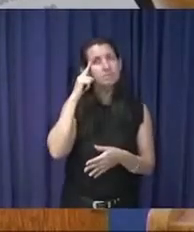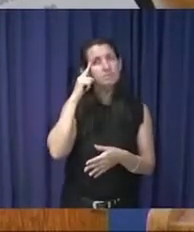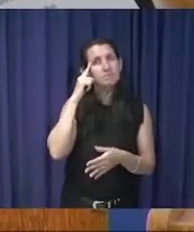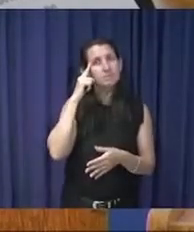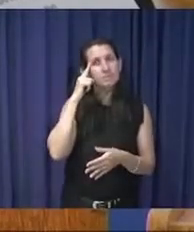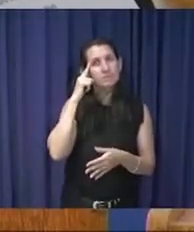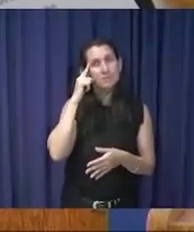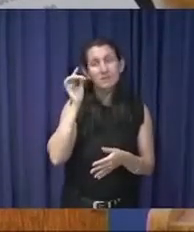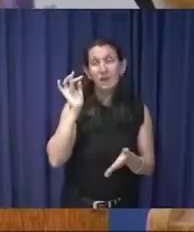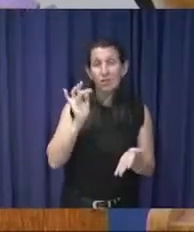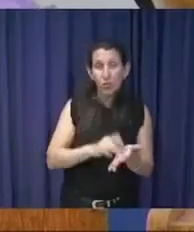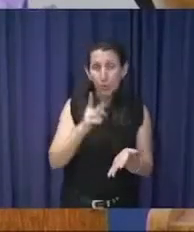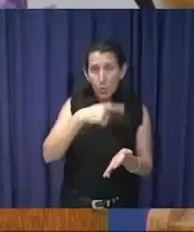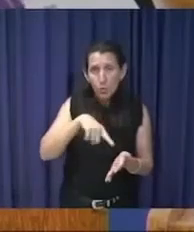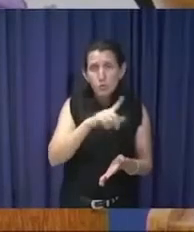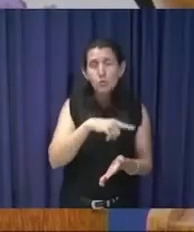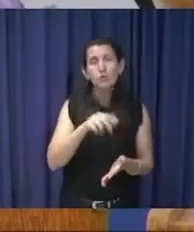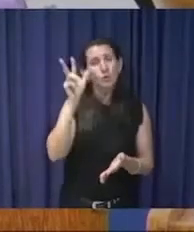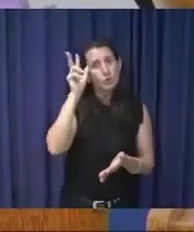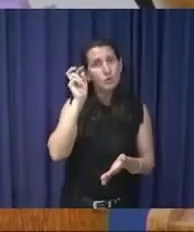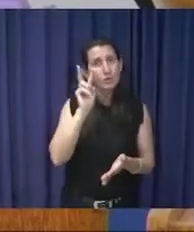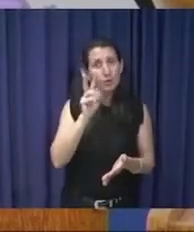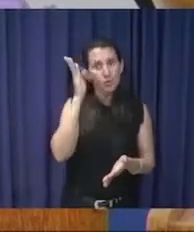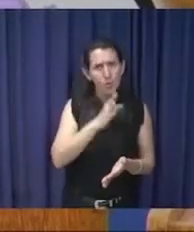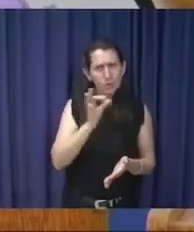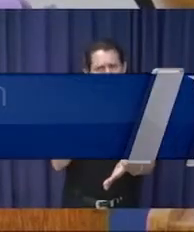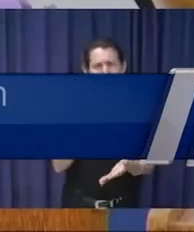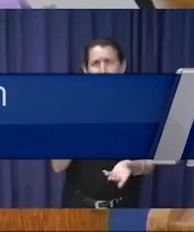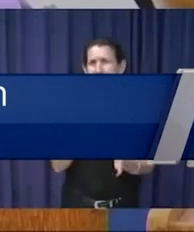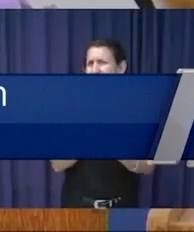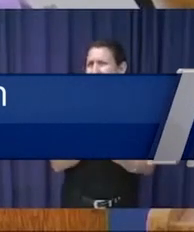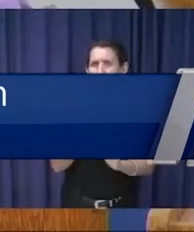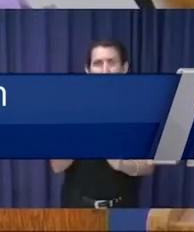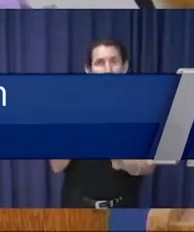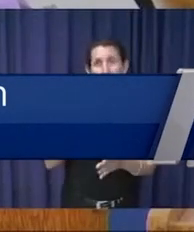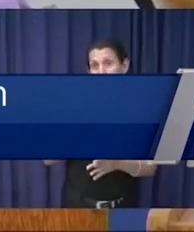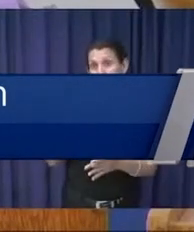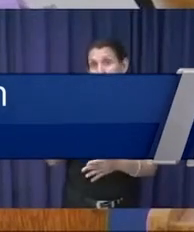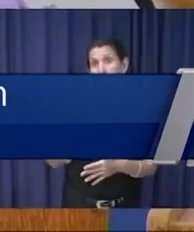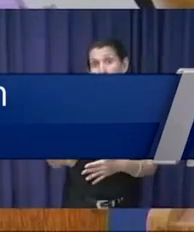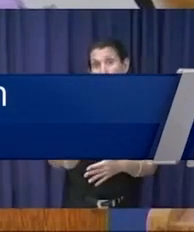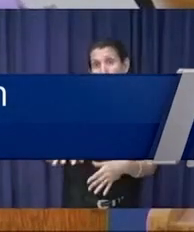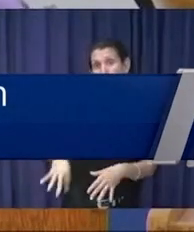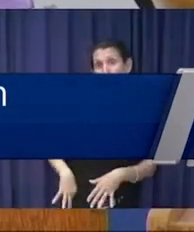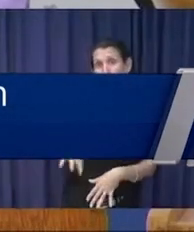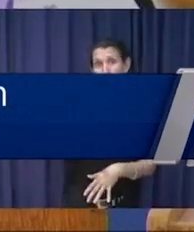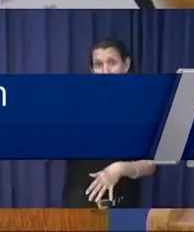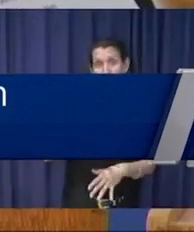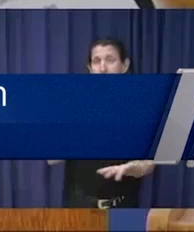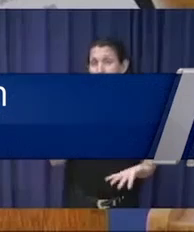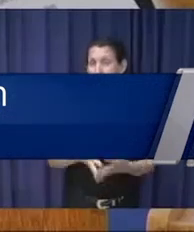tocamos el 82% móvil, eso significa sacarle plata al jubilado del bolsillo.